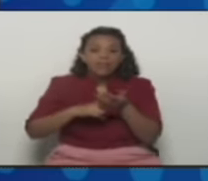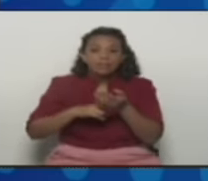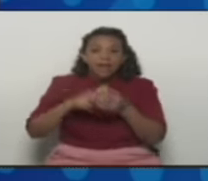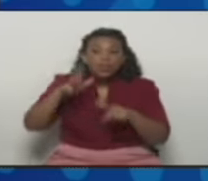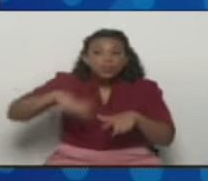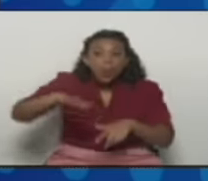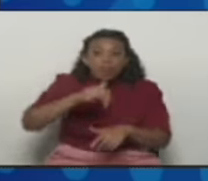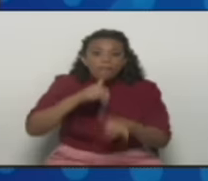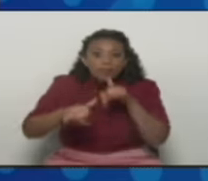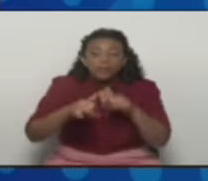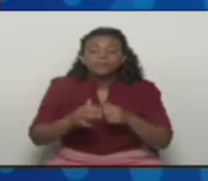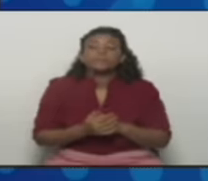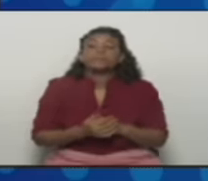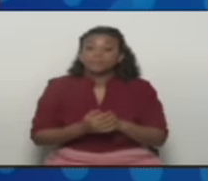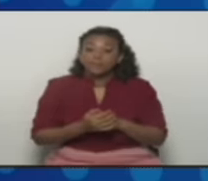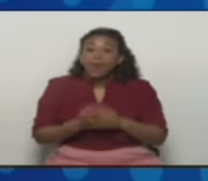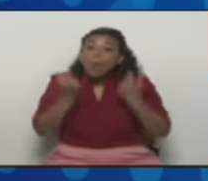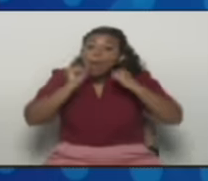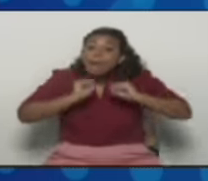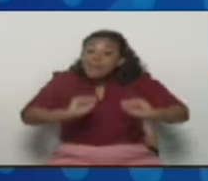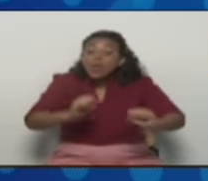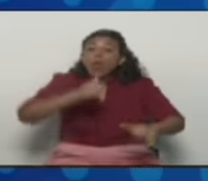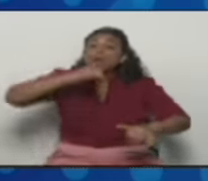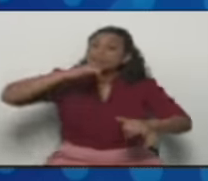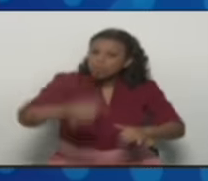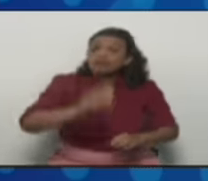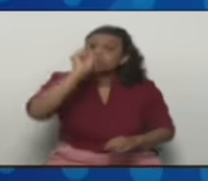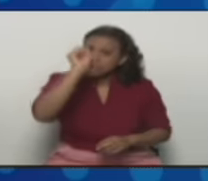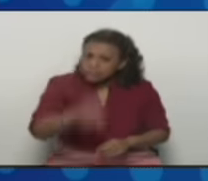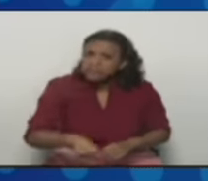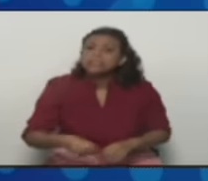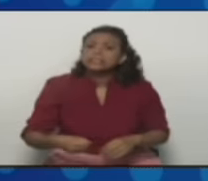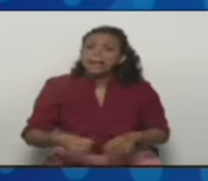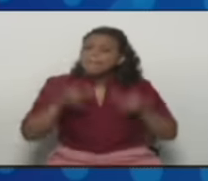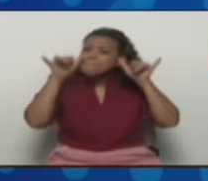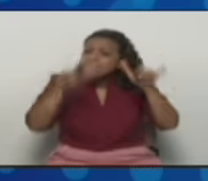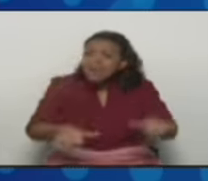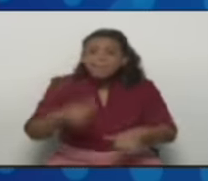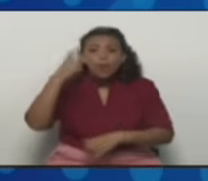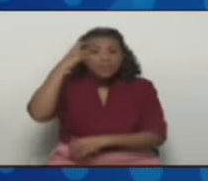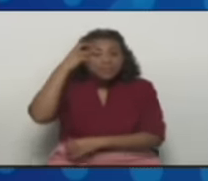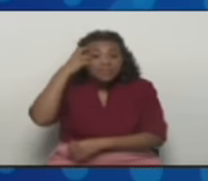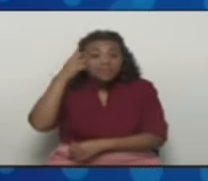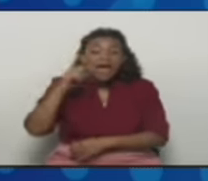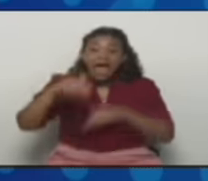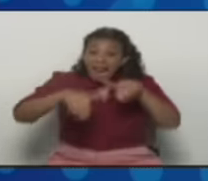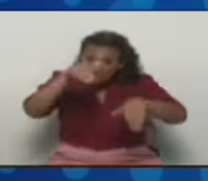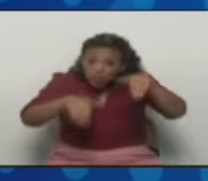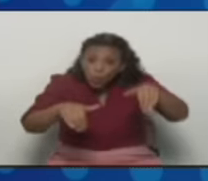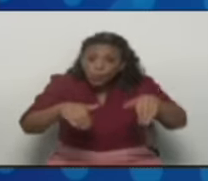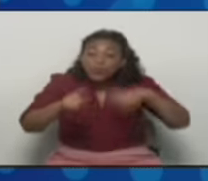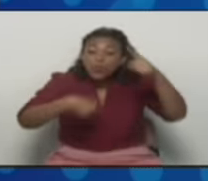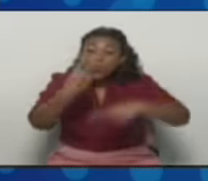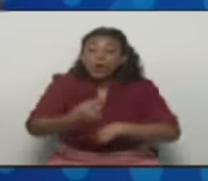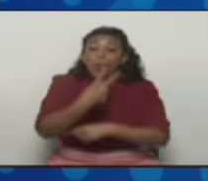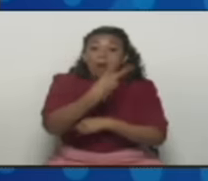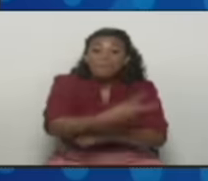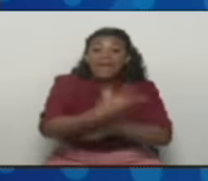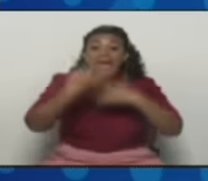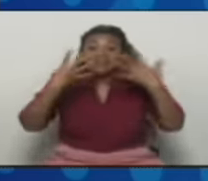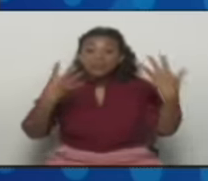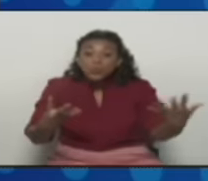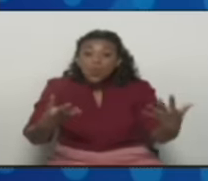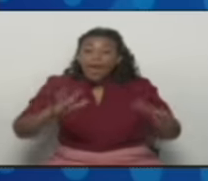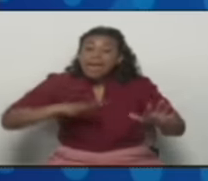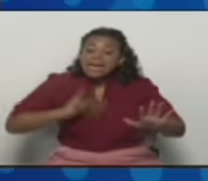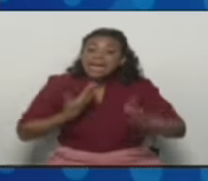tenemos. Lo evitamos y lo denuncié el mismo 28 de julio y el 29 de julio. Dije, querían